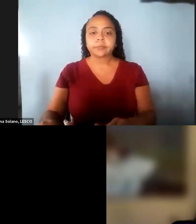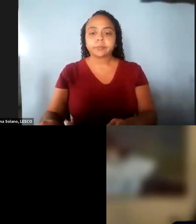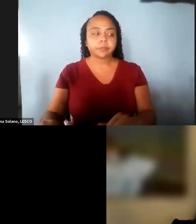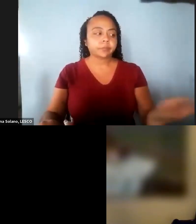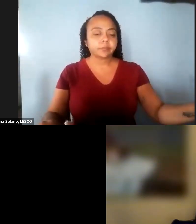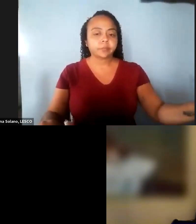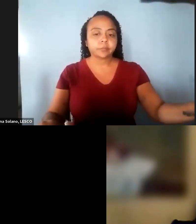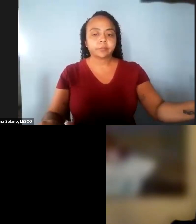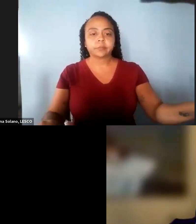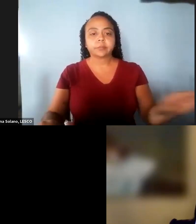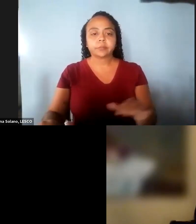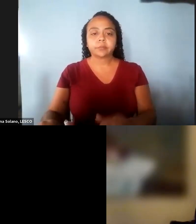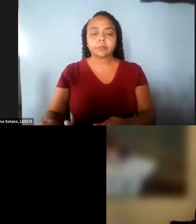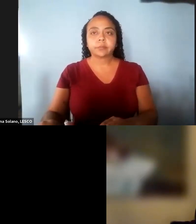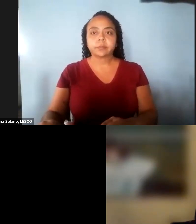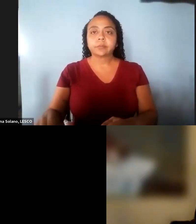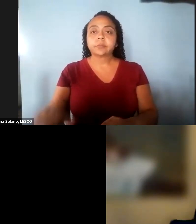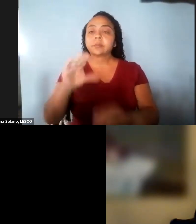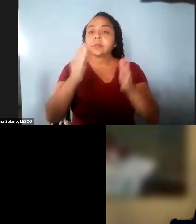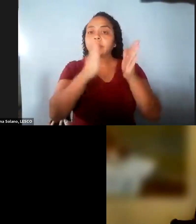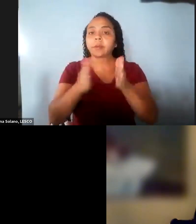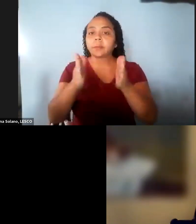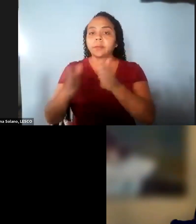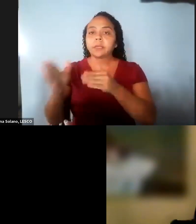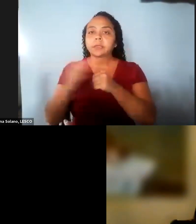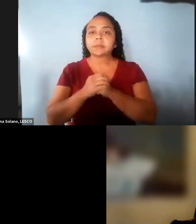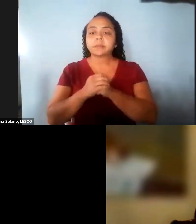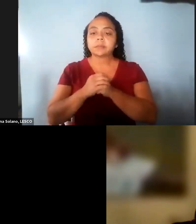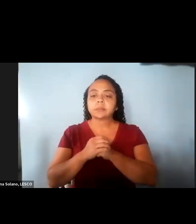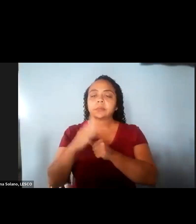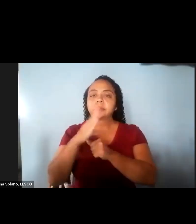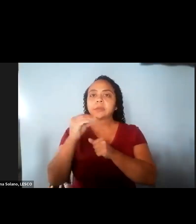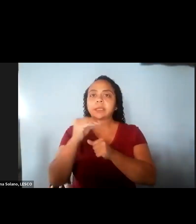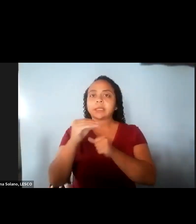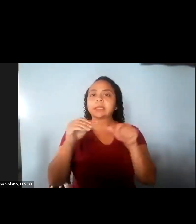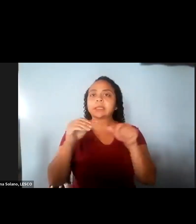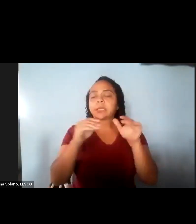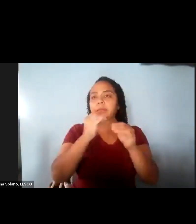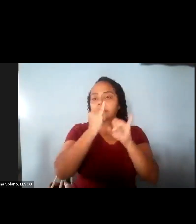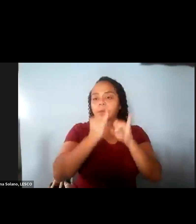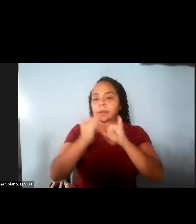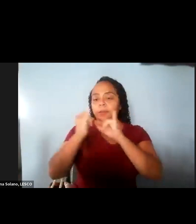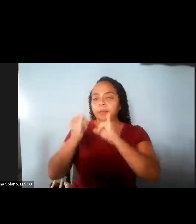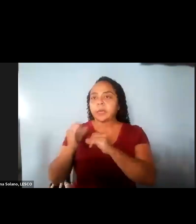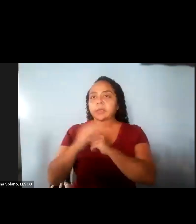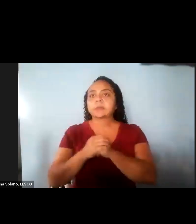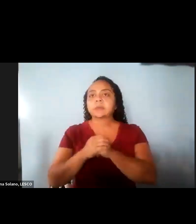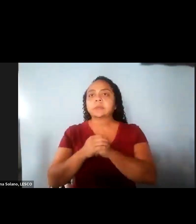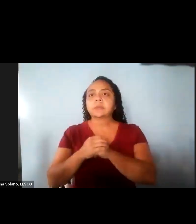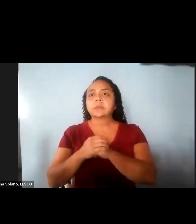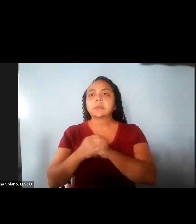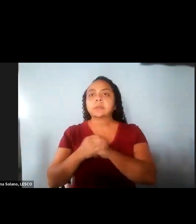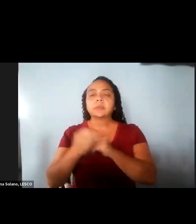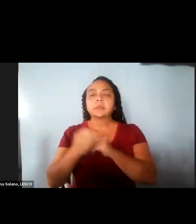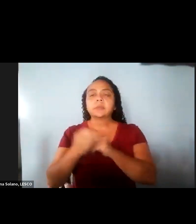moss como empresas que si bien los planes regulaciones y certificaciones individuales nos apoyan en la continuidad de operaciones no